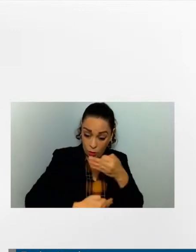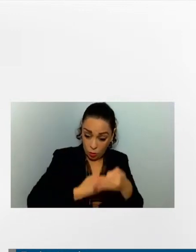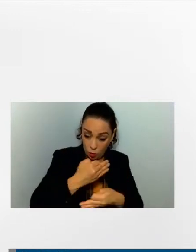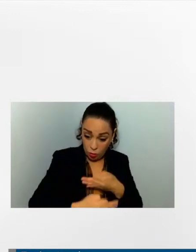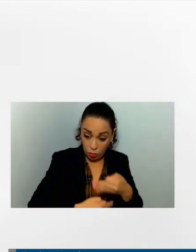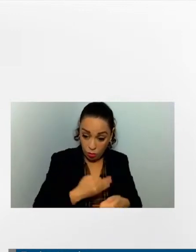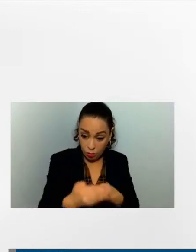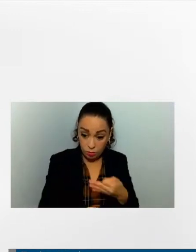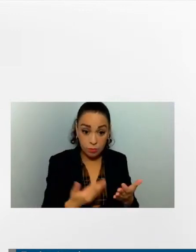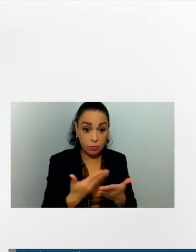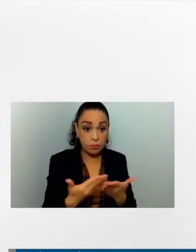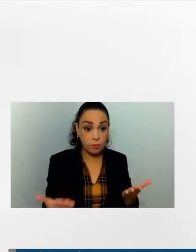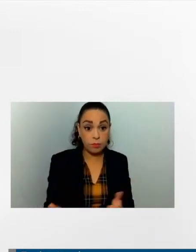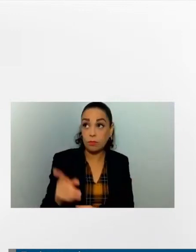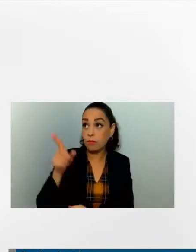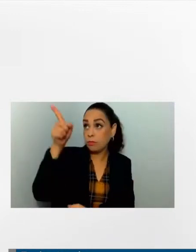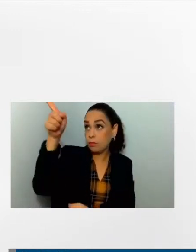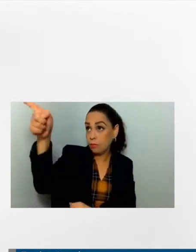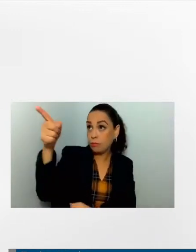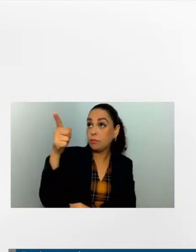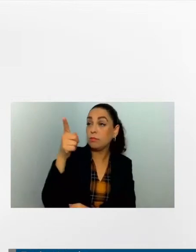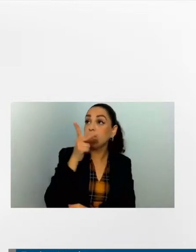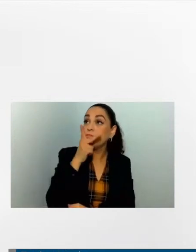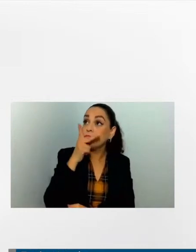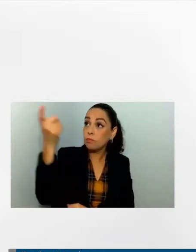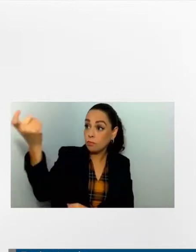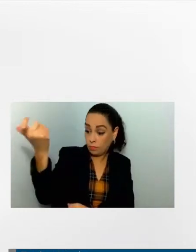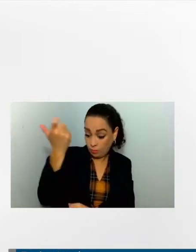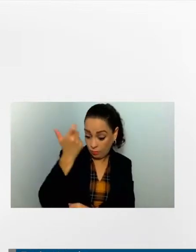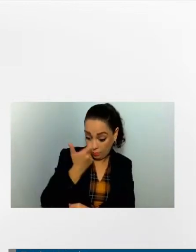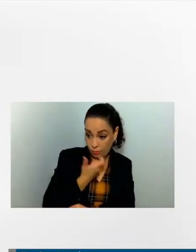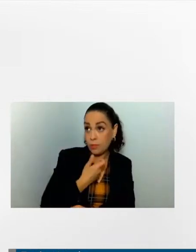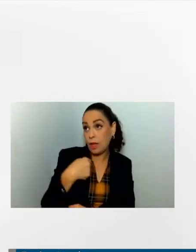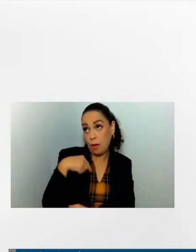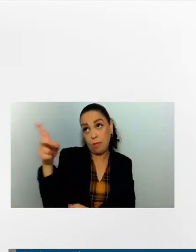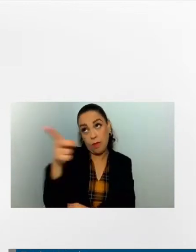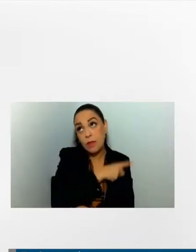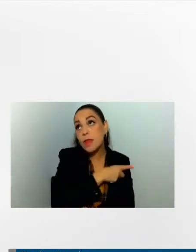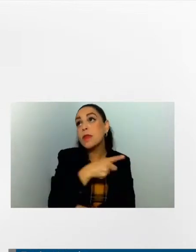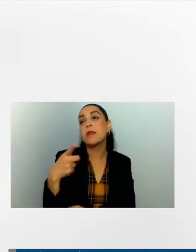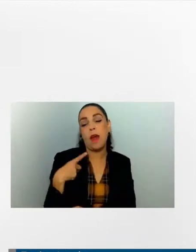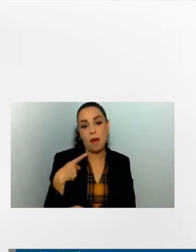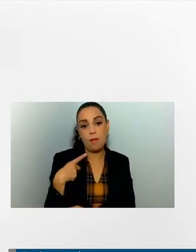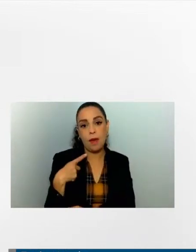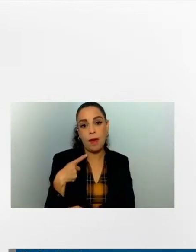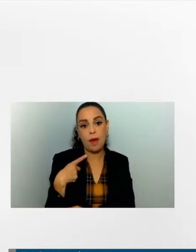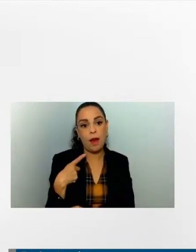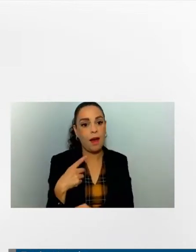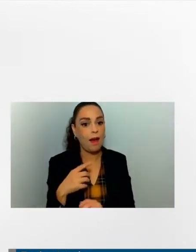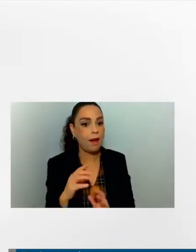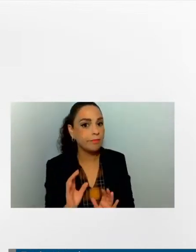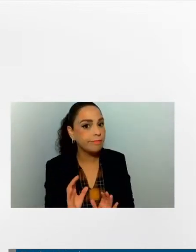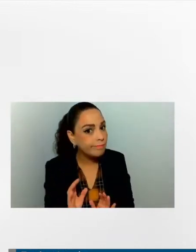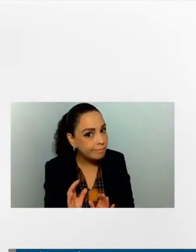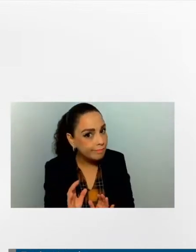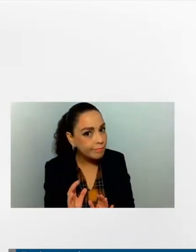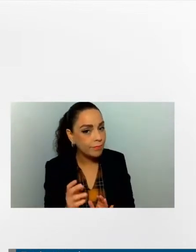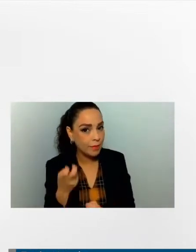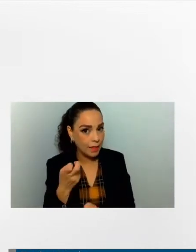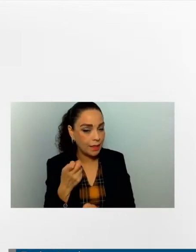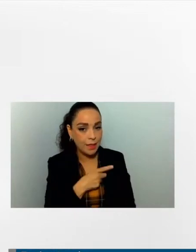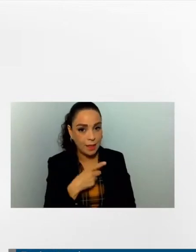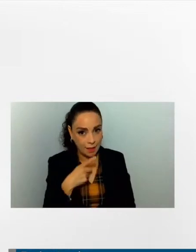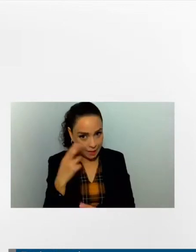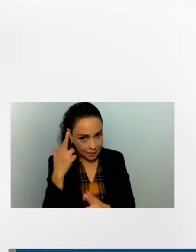otro progenitor tiene una deuda conmigo o eso tiene que ver con los alimentos, y ahí la Corte dice, a ver, no está desvinculado, o sea, esa deuda